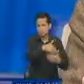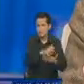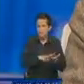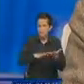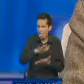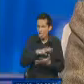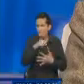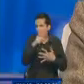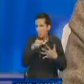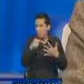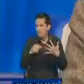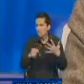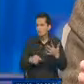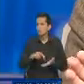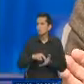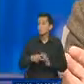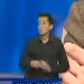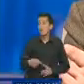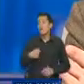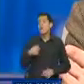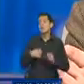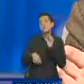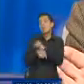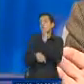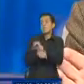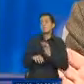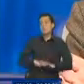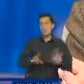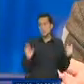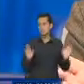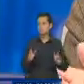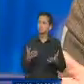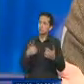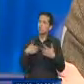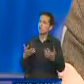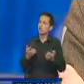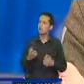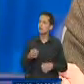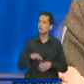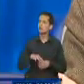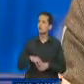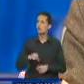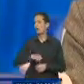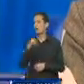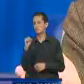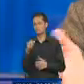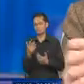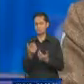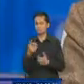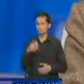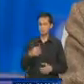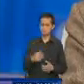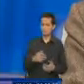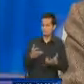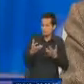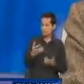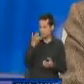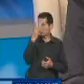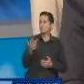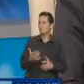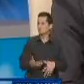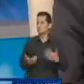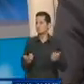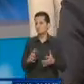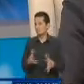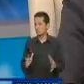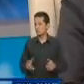de oposición para buscar probablemente una alternativa electoral, pero ¿cuál es esa alternativa? No está clara. Ahora, Paulina, si hay